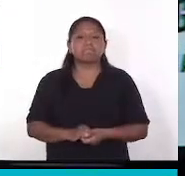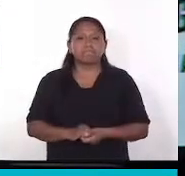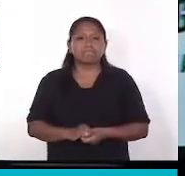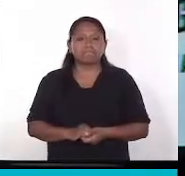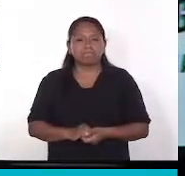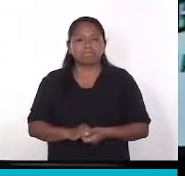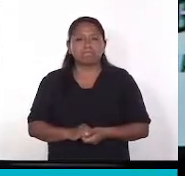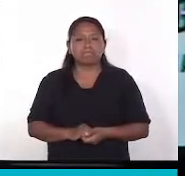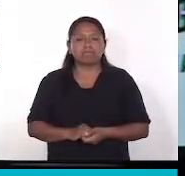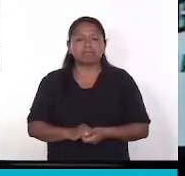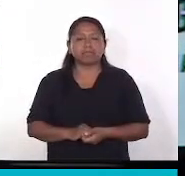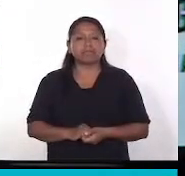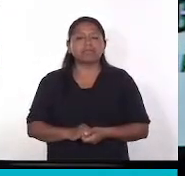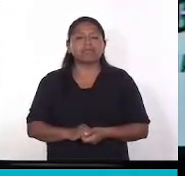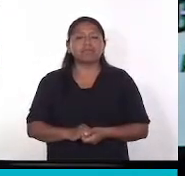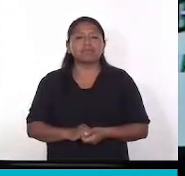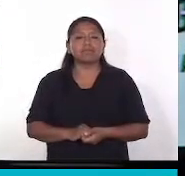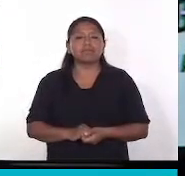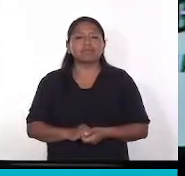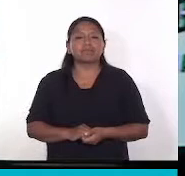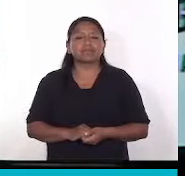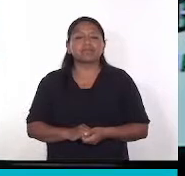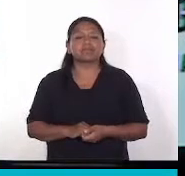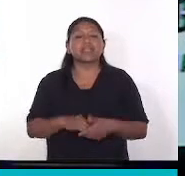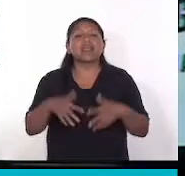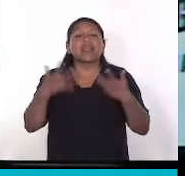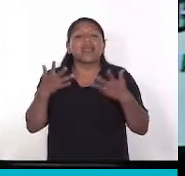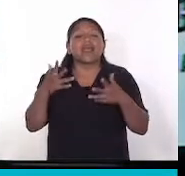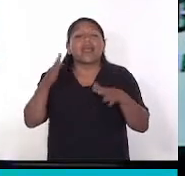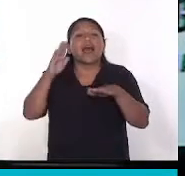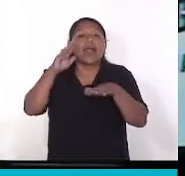Sobre el problema de la